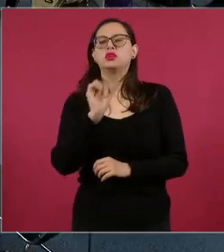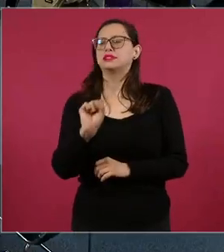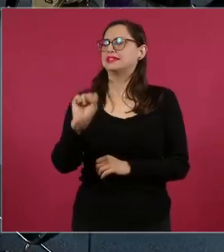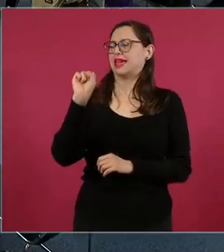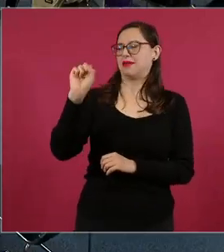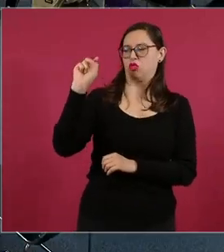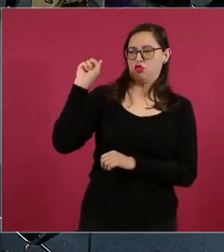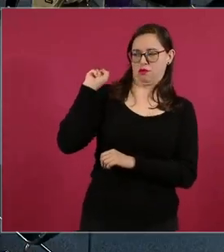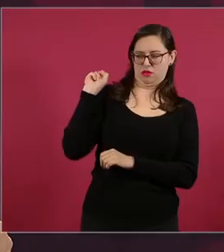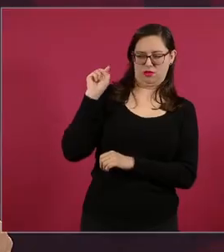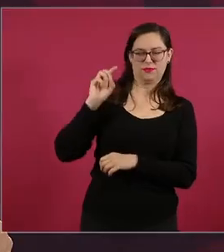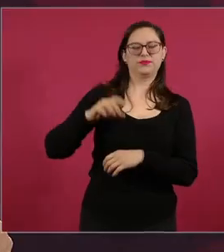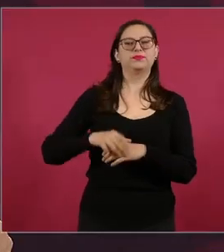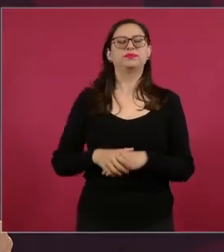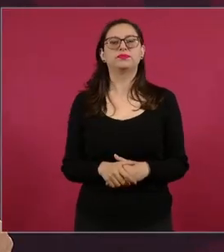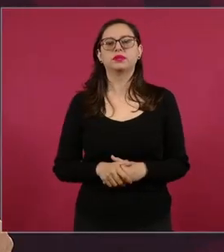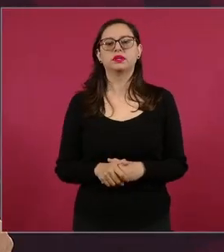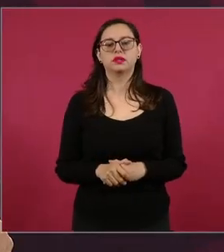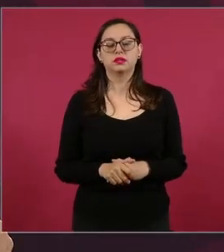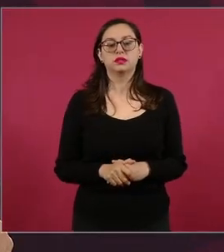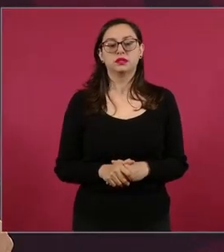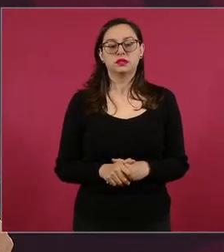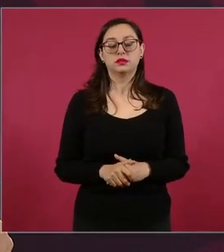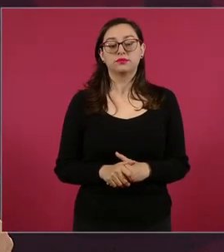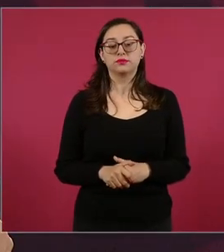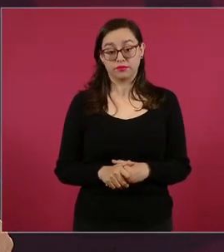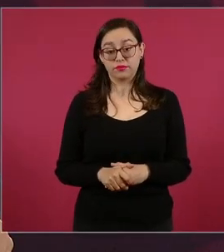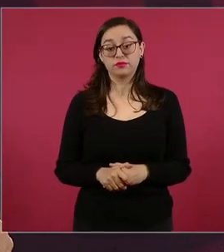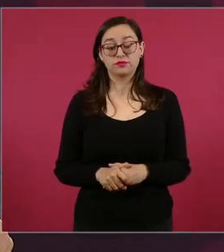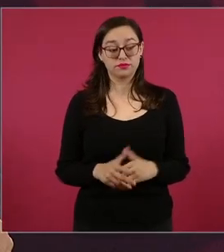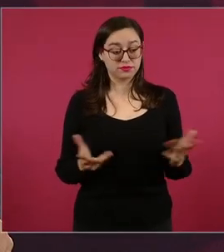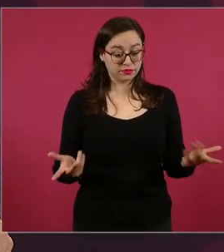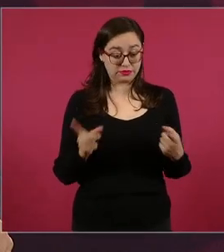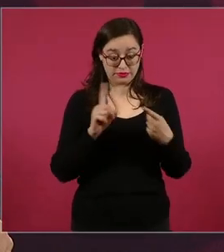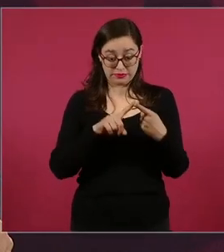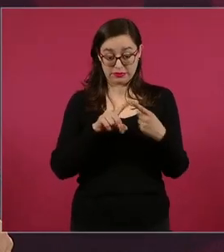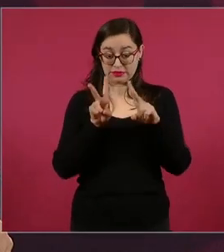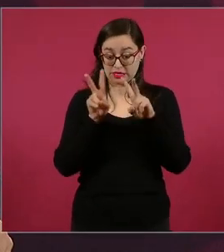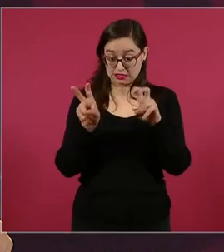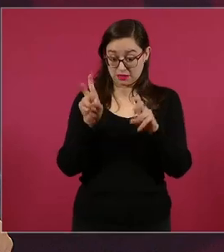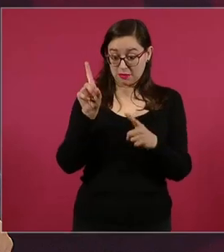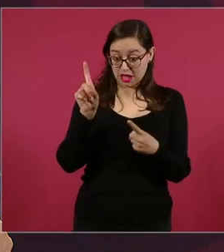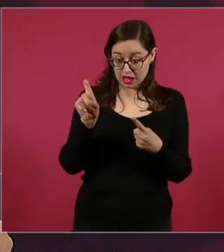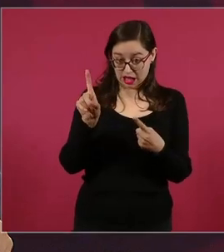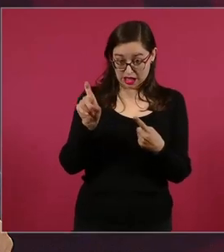Pues, como dije, se habló del agua, del tema del agua.